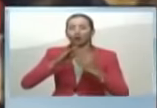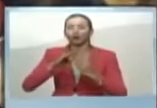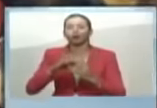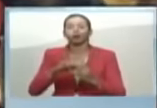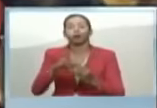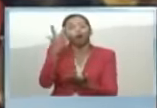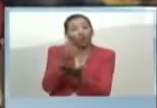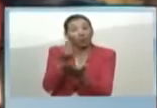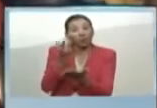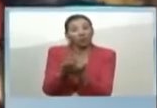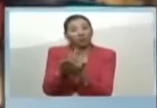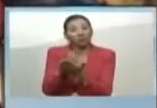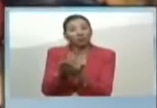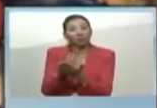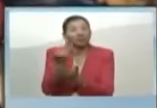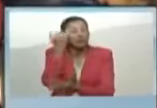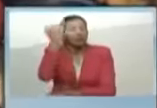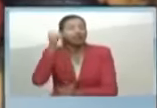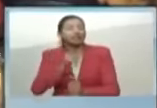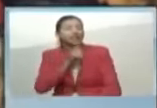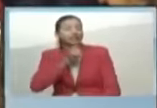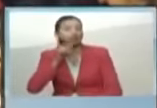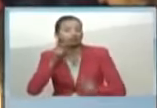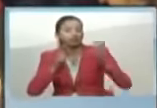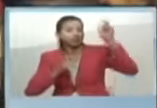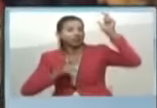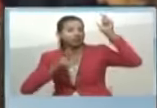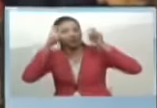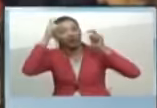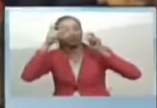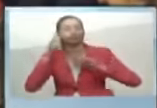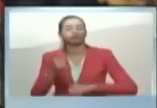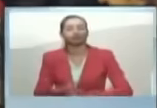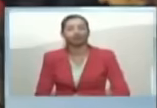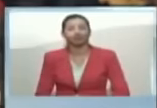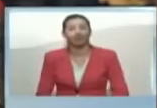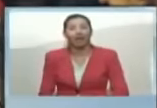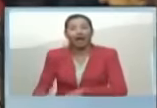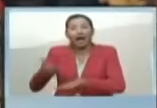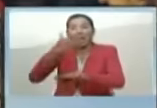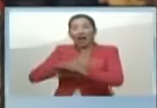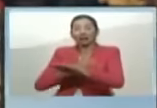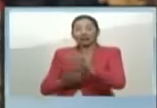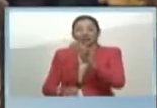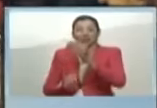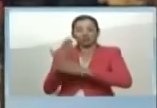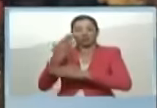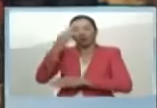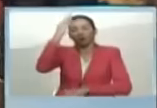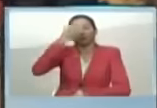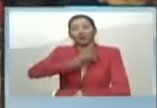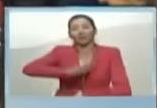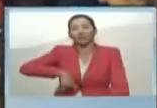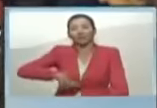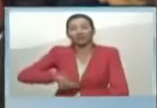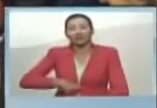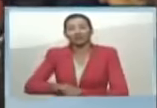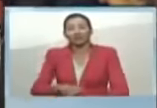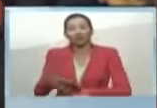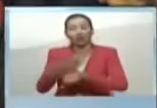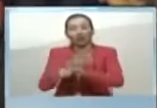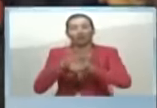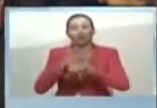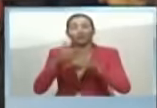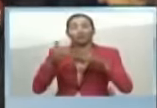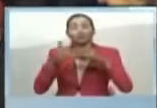culpa del comandante Chávez. Nosotros, antes de nacer como Consejo Presidencial de Gobierno